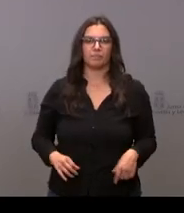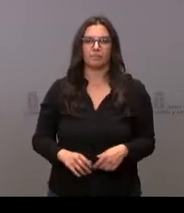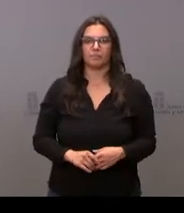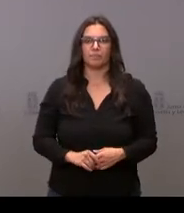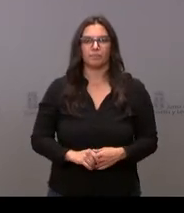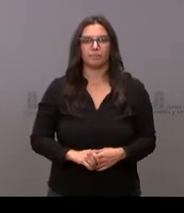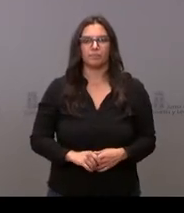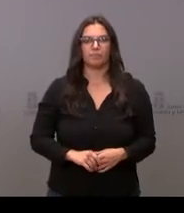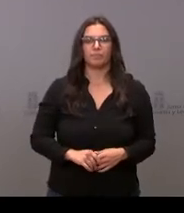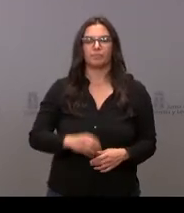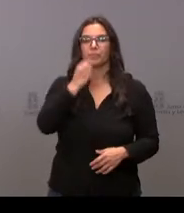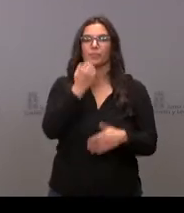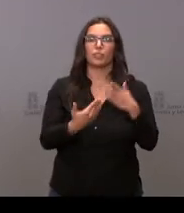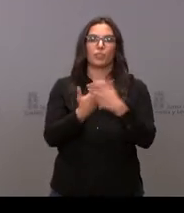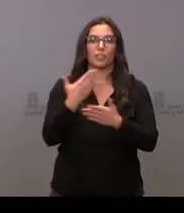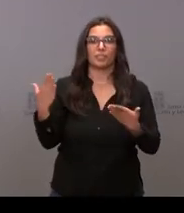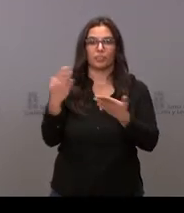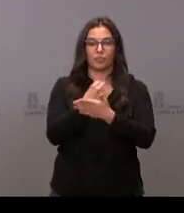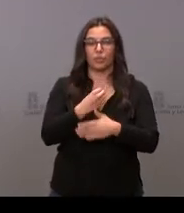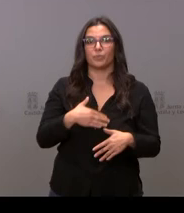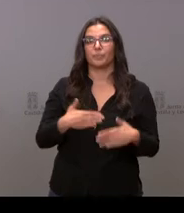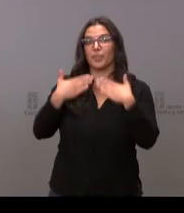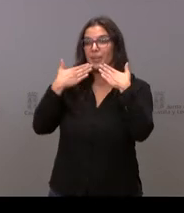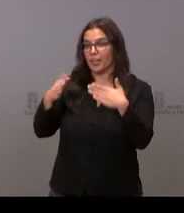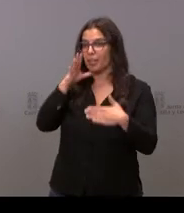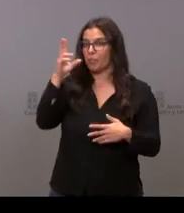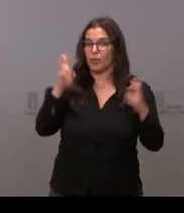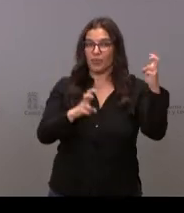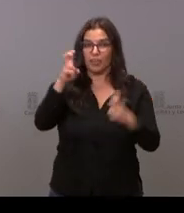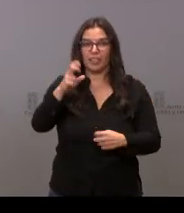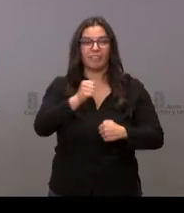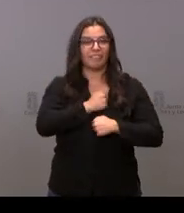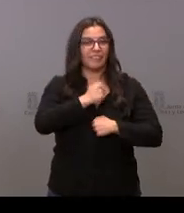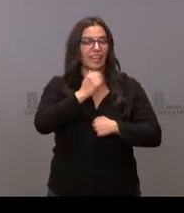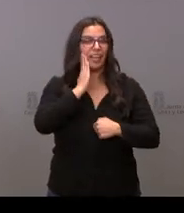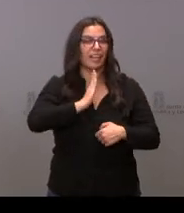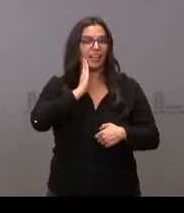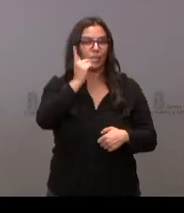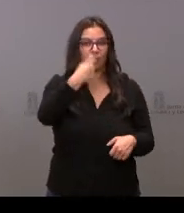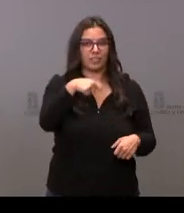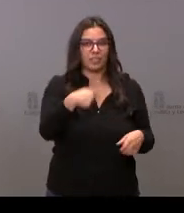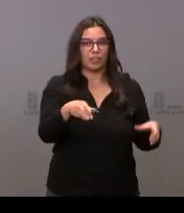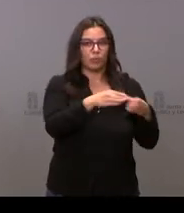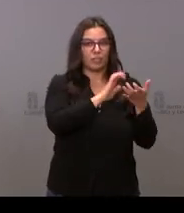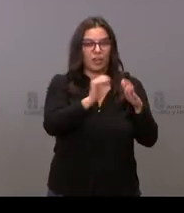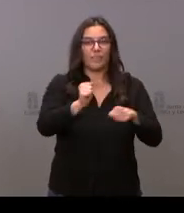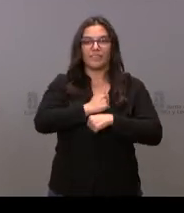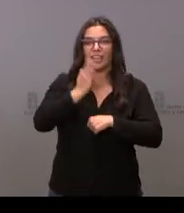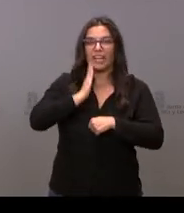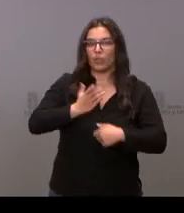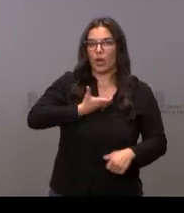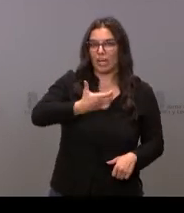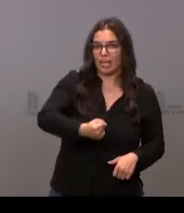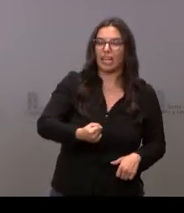buenos días a todos muchas gracias por vuestra asistencia querido presidente de la junta de castilla-león querido alcalde de salamanca